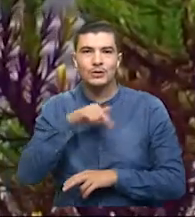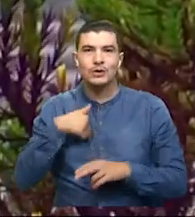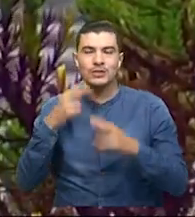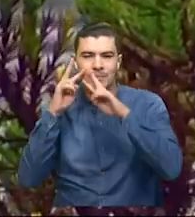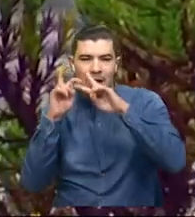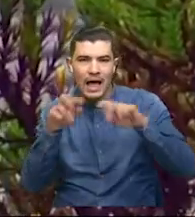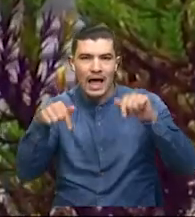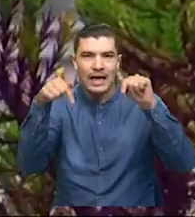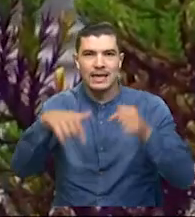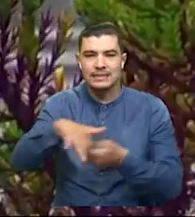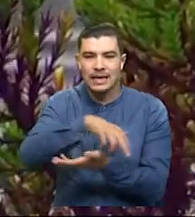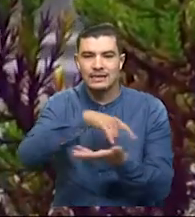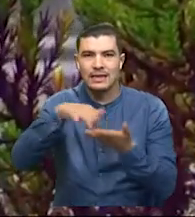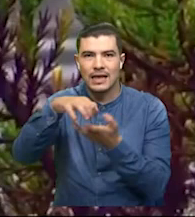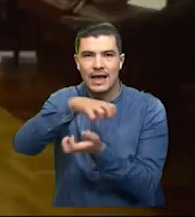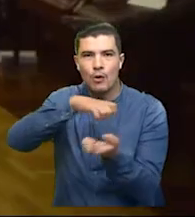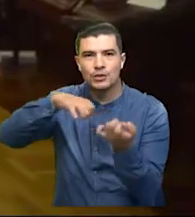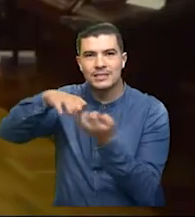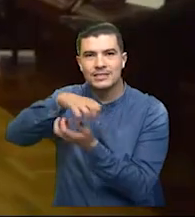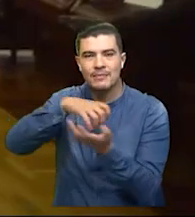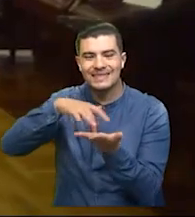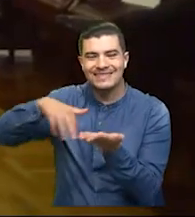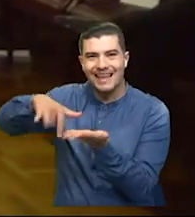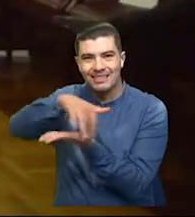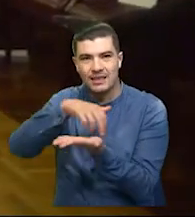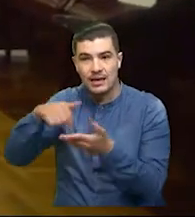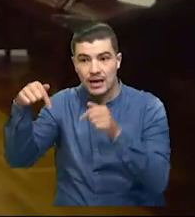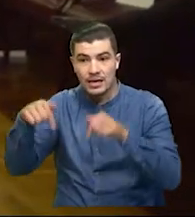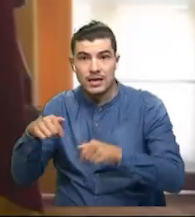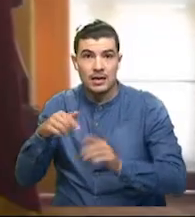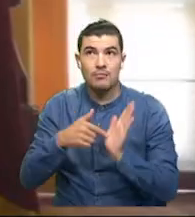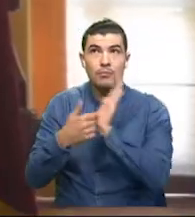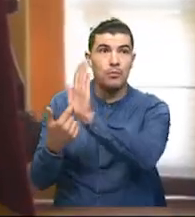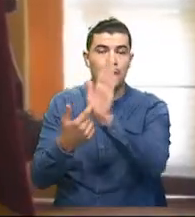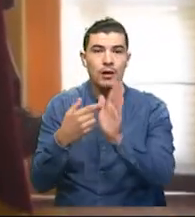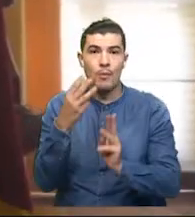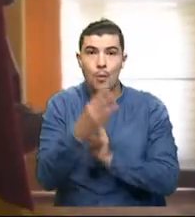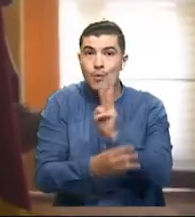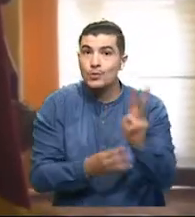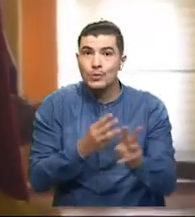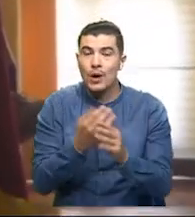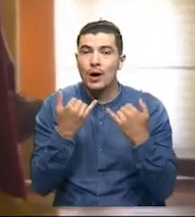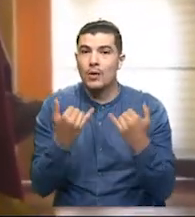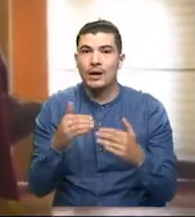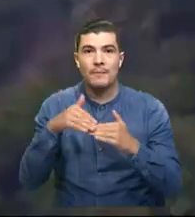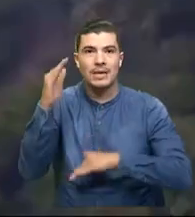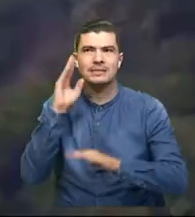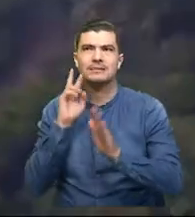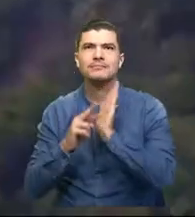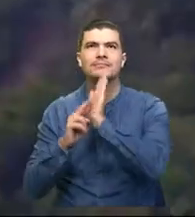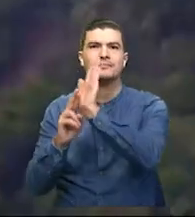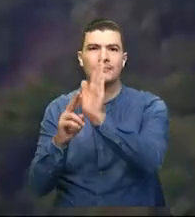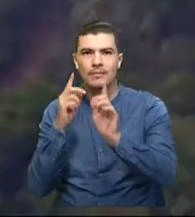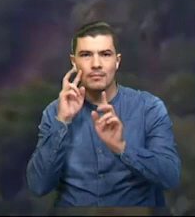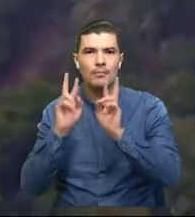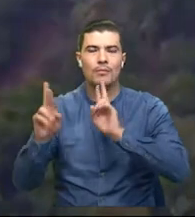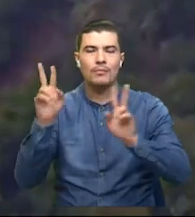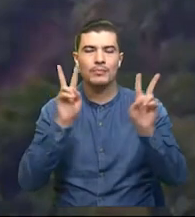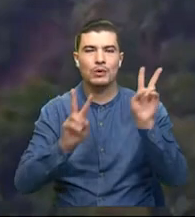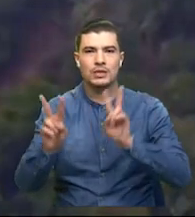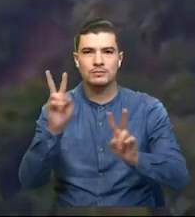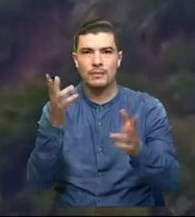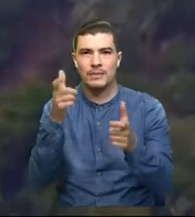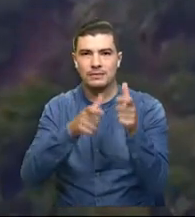ecosistema santandereano nacional y mundial, pero sobre todo también dentro de la gran cadena de valor del turismo. Ese fue el día del lanzamiento de esta